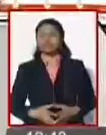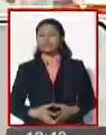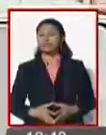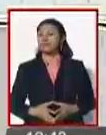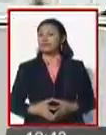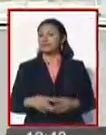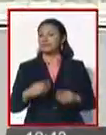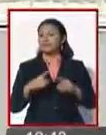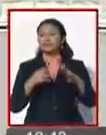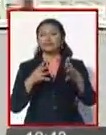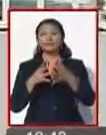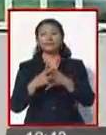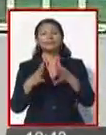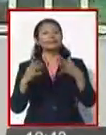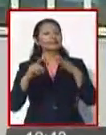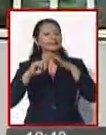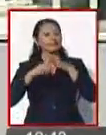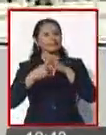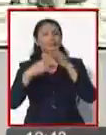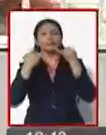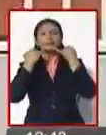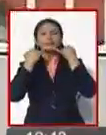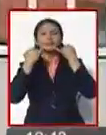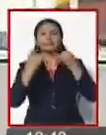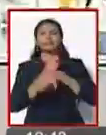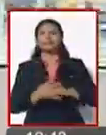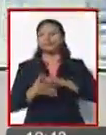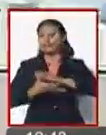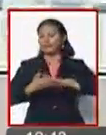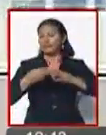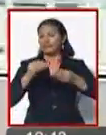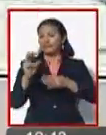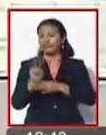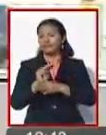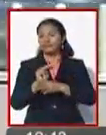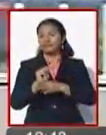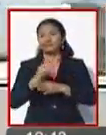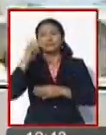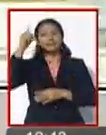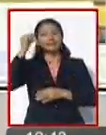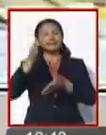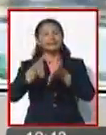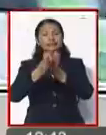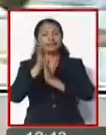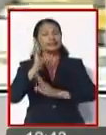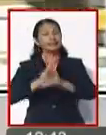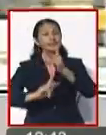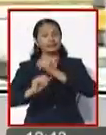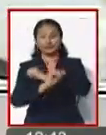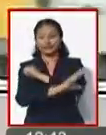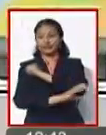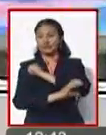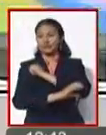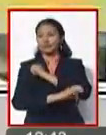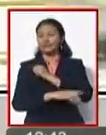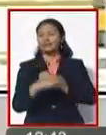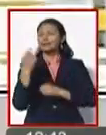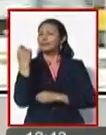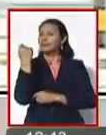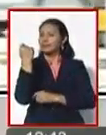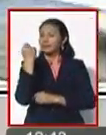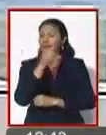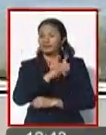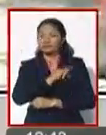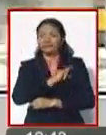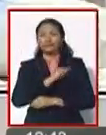Y referente a los bloqueos, damos inicio a las informaciones contándoles que el ministro de Gobierno pide a los pobladores de Camiri que